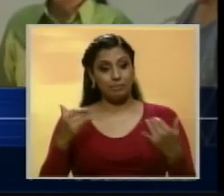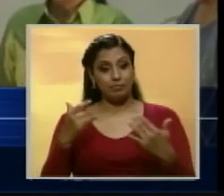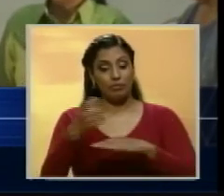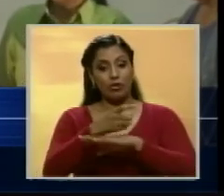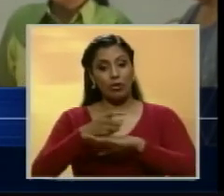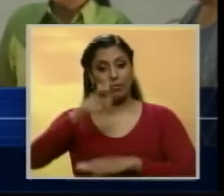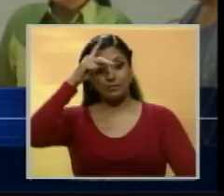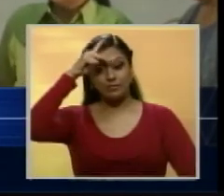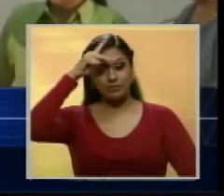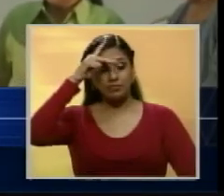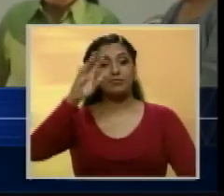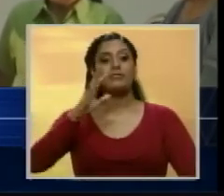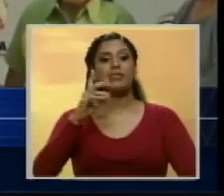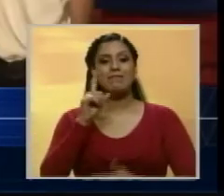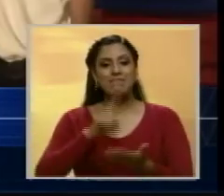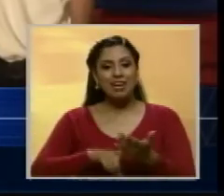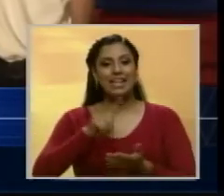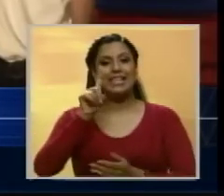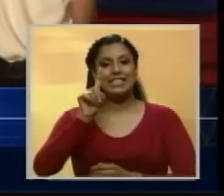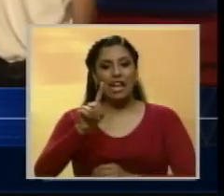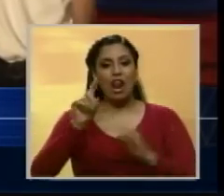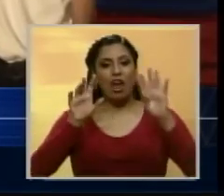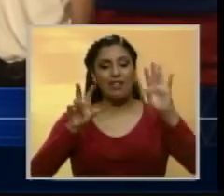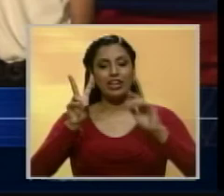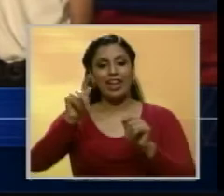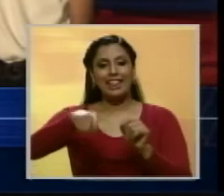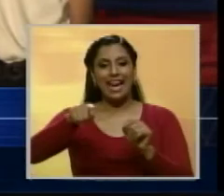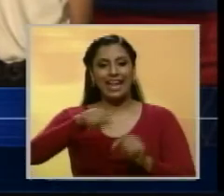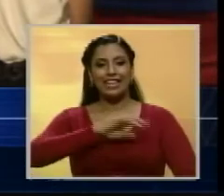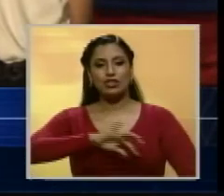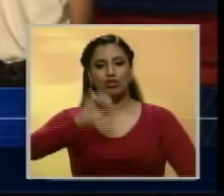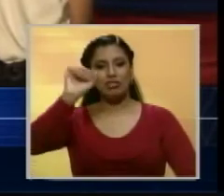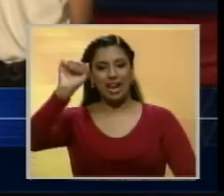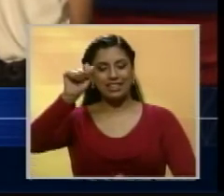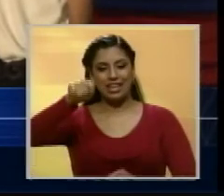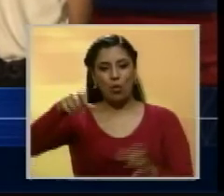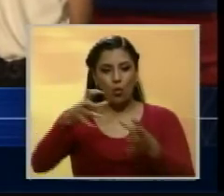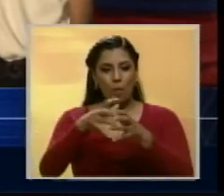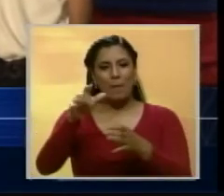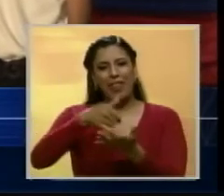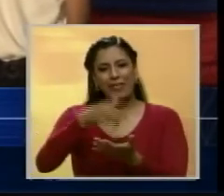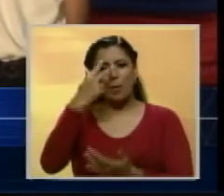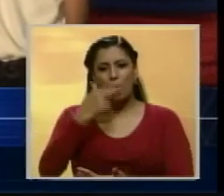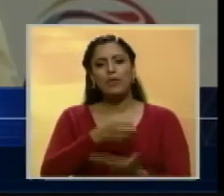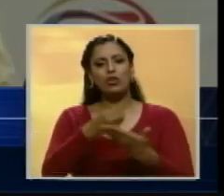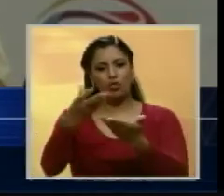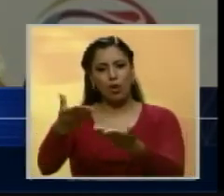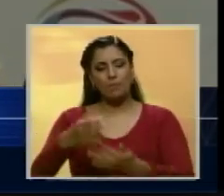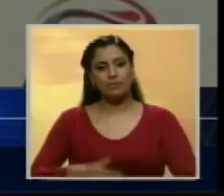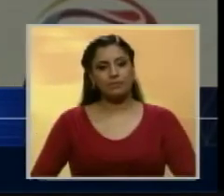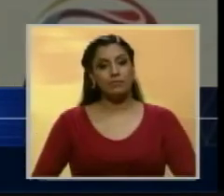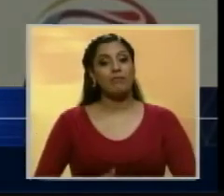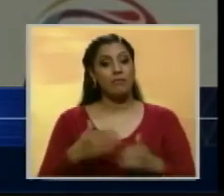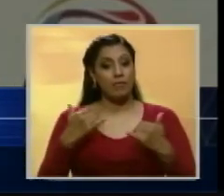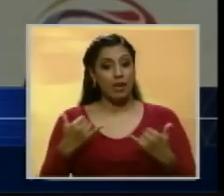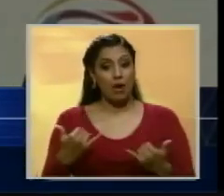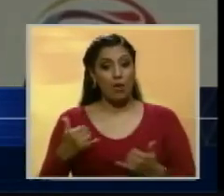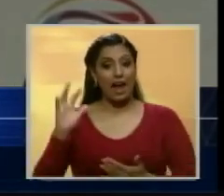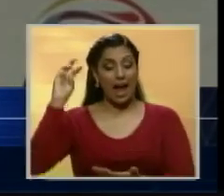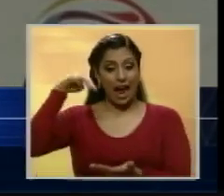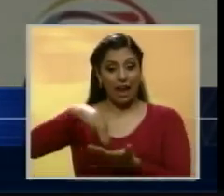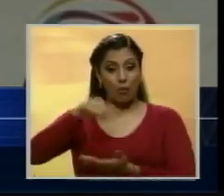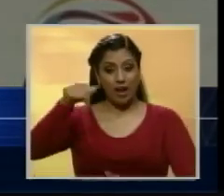El Aizami entregó 1.192 nuevas tarjetas de misiones socialistas a los sectores más vulnerables de la entidad. La meta aquí en